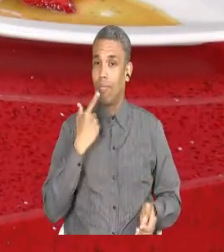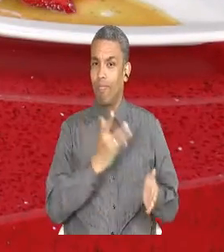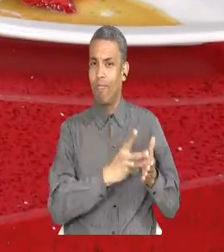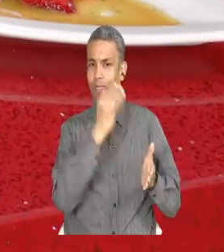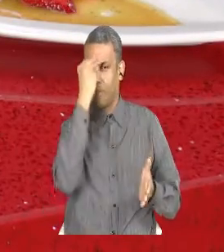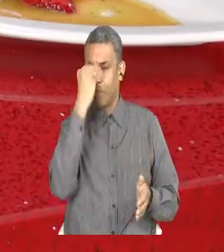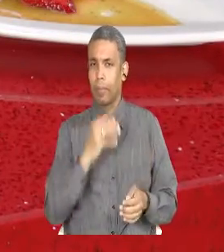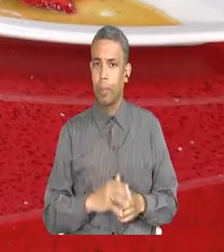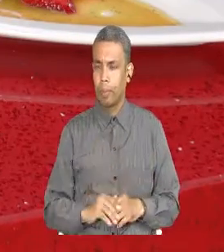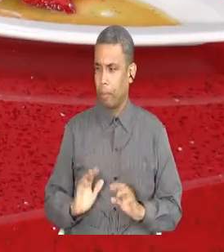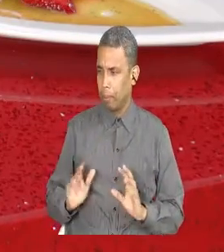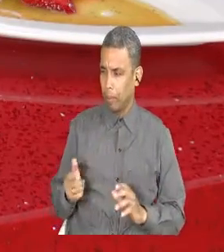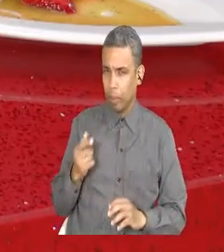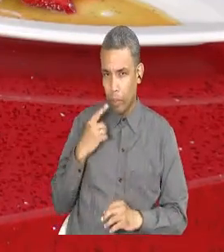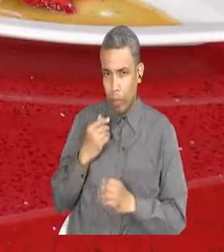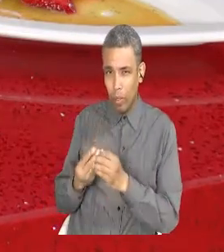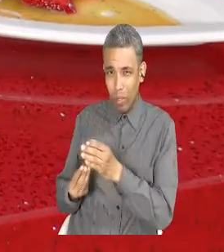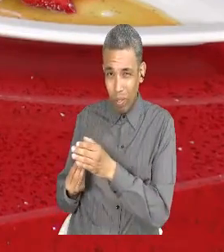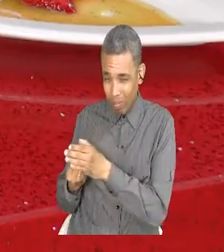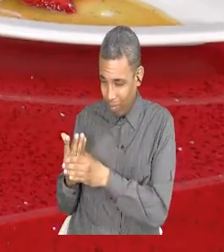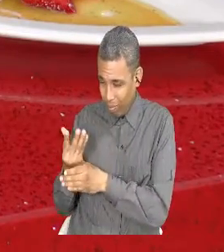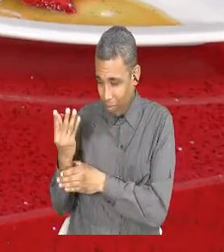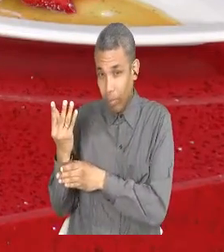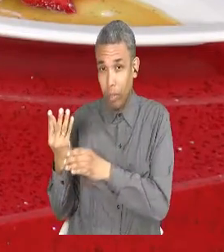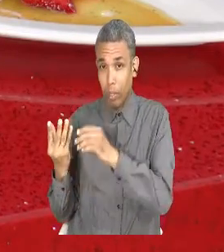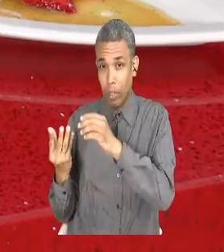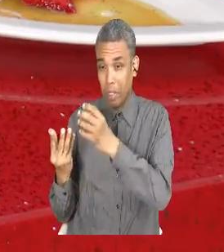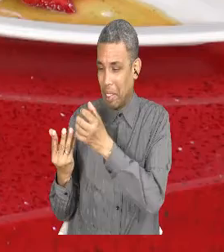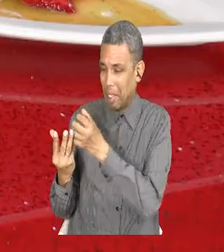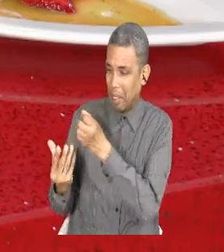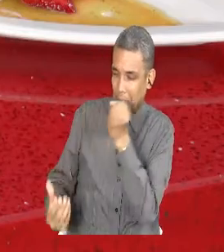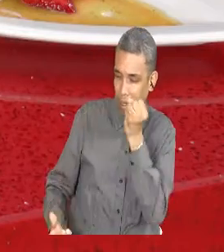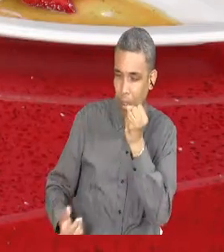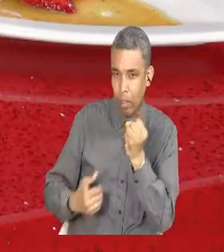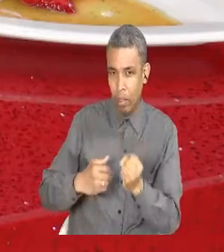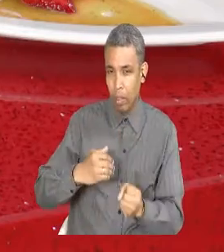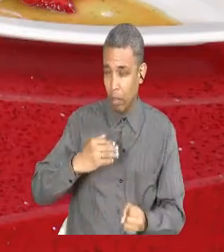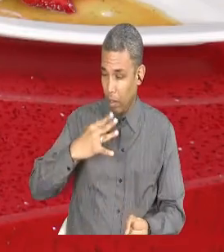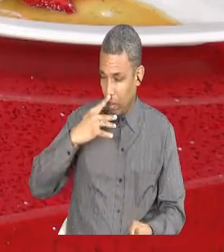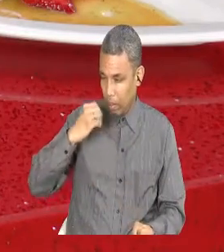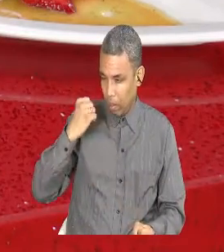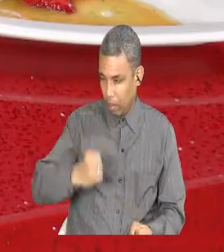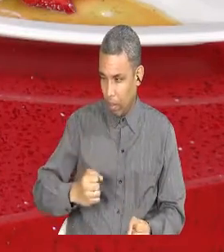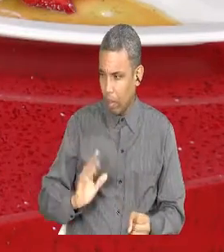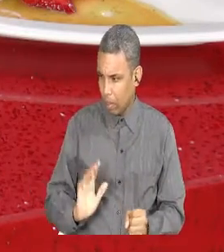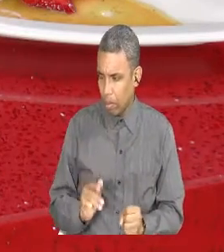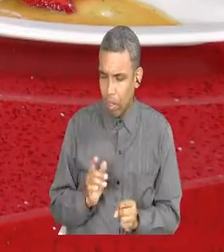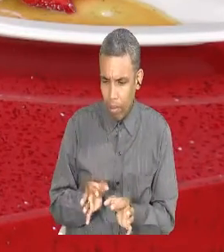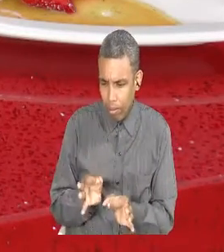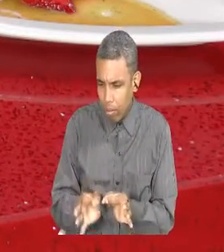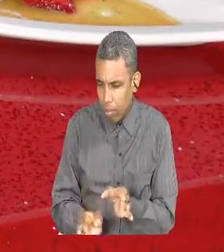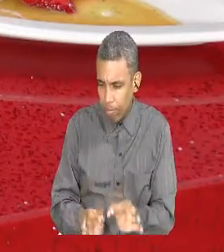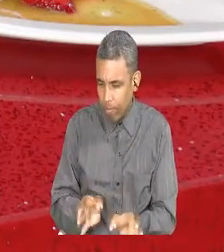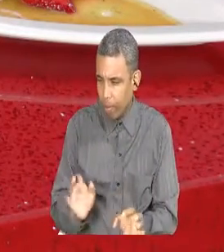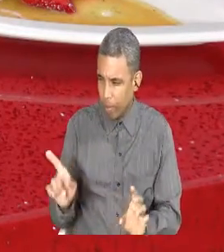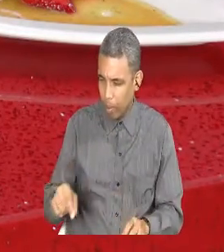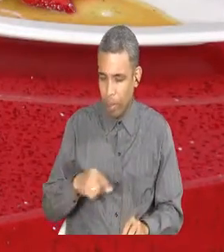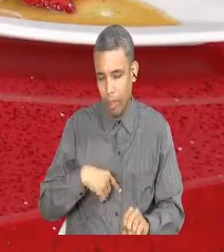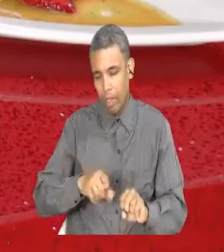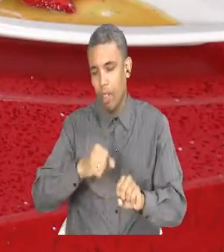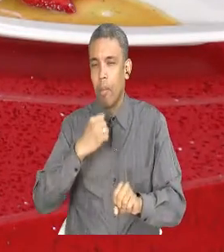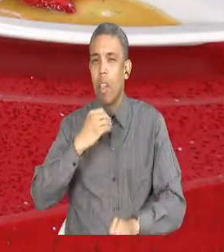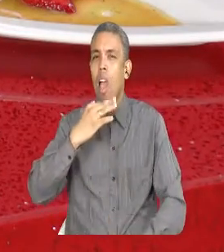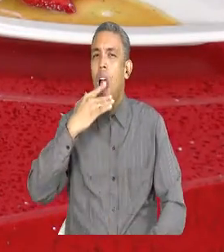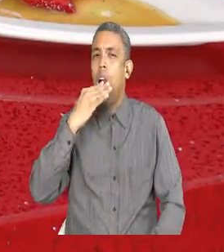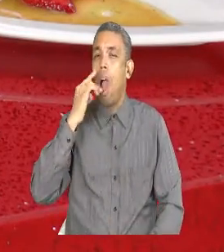Las mejorcitas, a bueno, ver, te mientras escojo. Tanto yo le voy... La pimienta, sí, puedes decorar con la pimienta. Ajá, y yo voy como